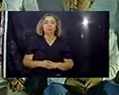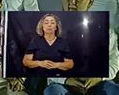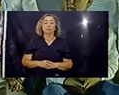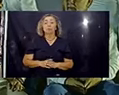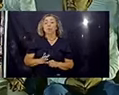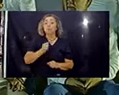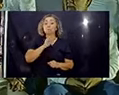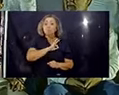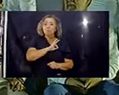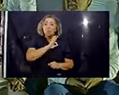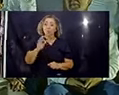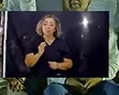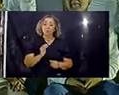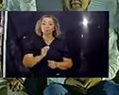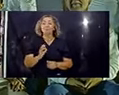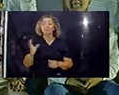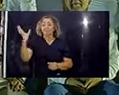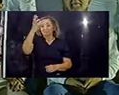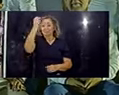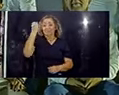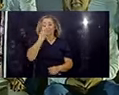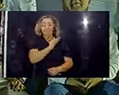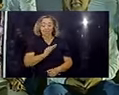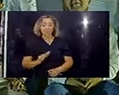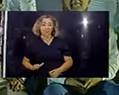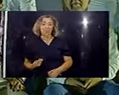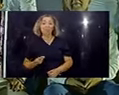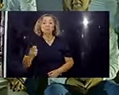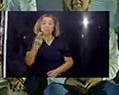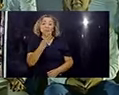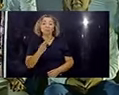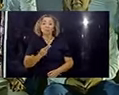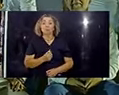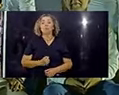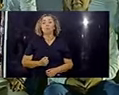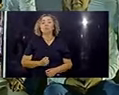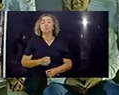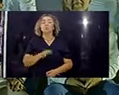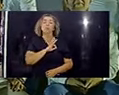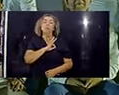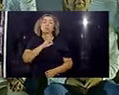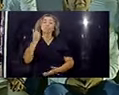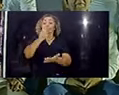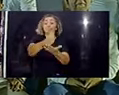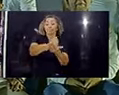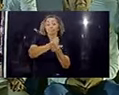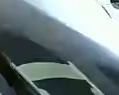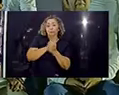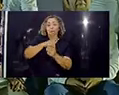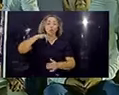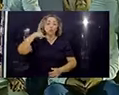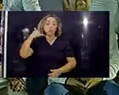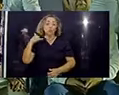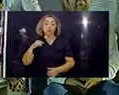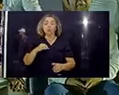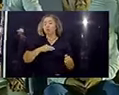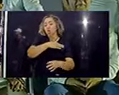presidencia necesitamos Para apoyar a Yucatán y todas las zonas de Yucatán que requieren